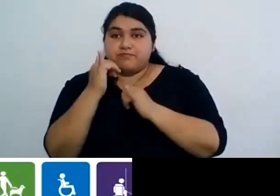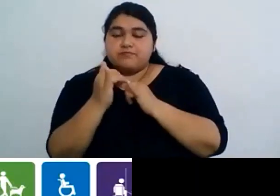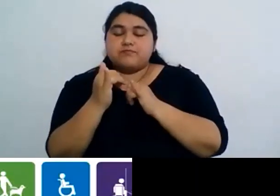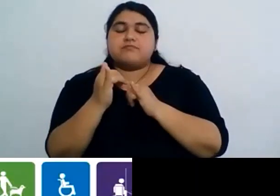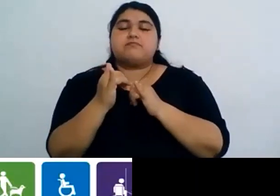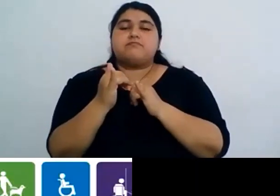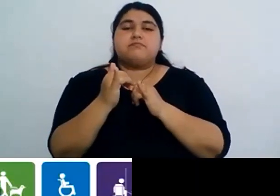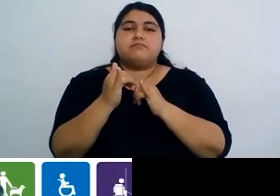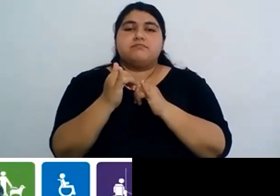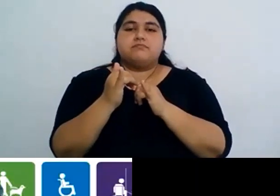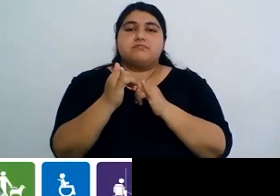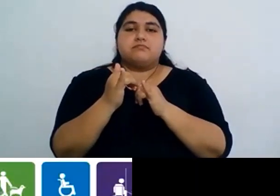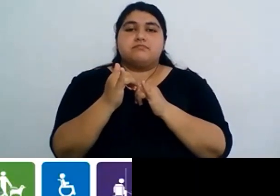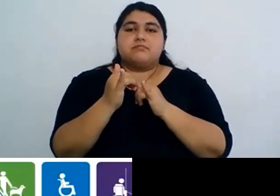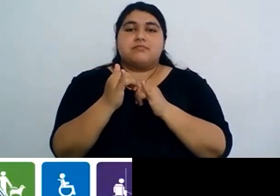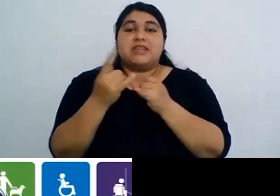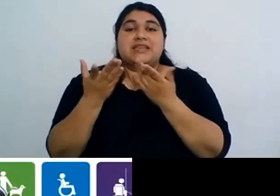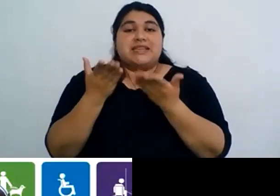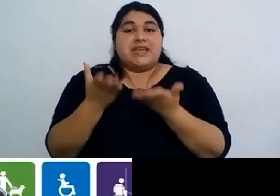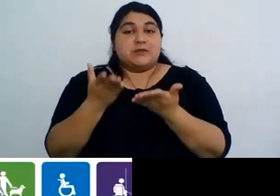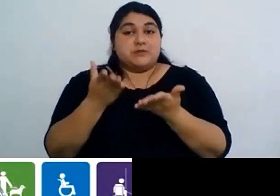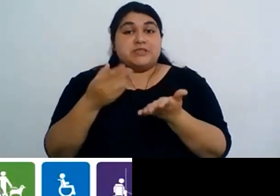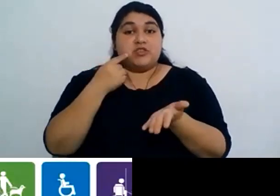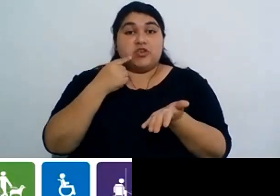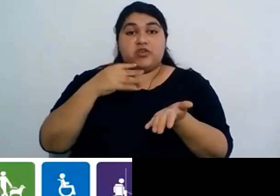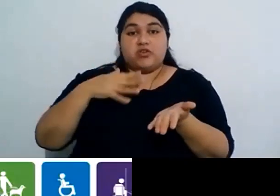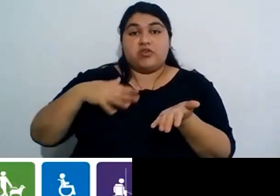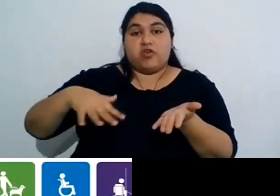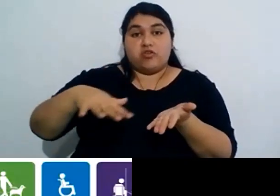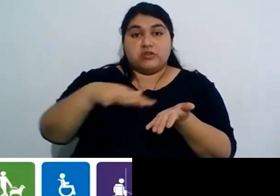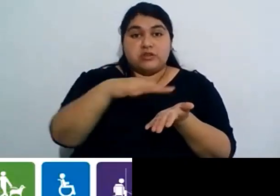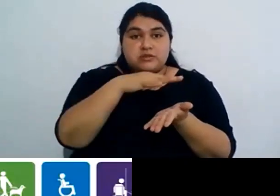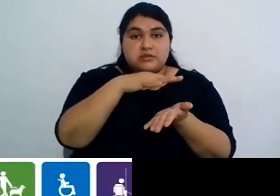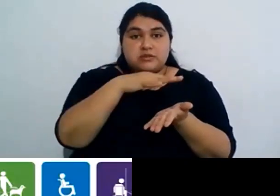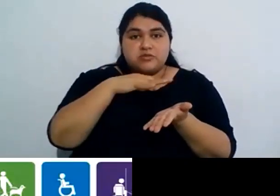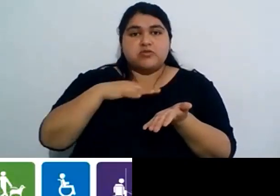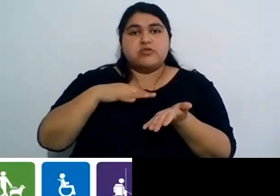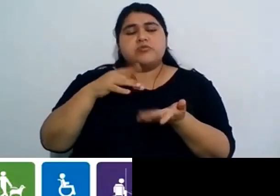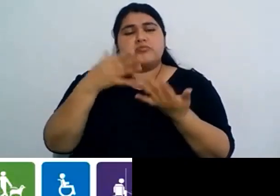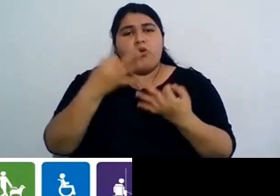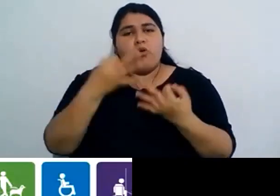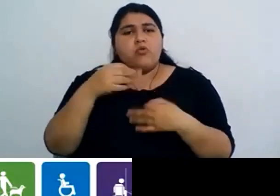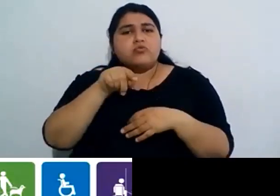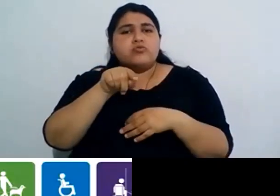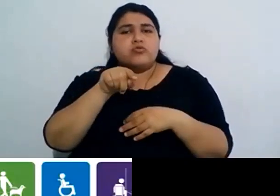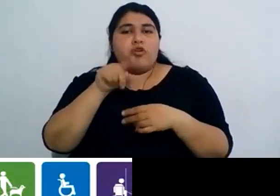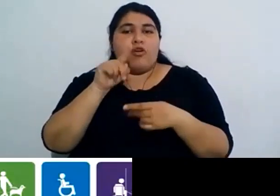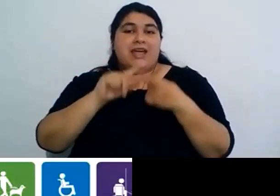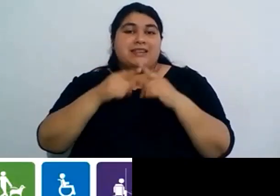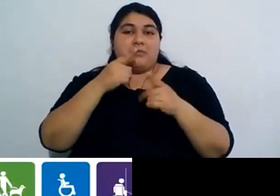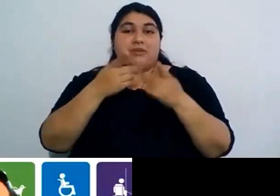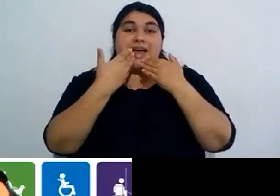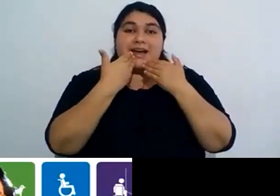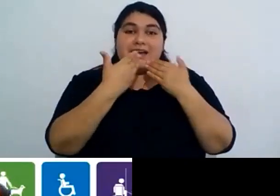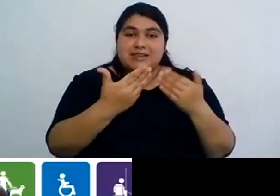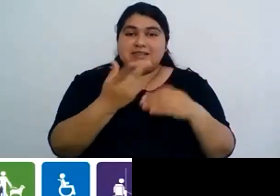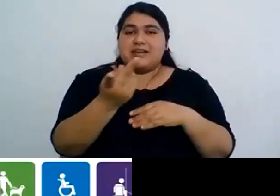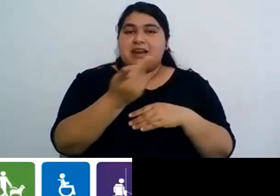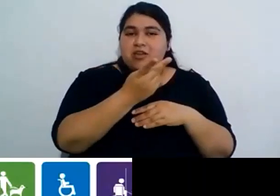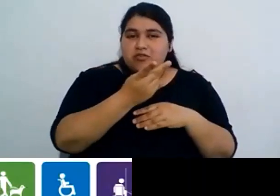del servicio de contexto, justamente de la intérprete, agradecerles a ambos